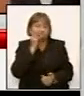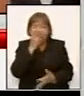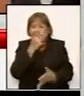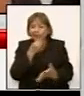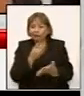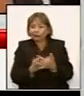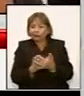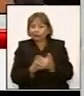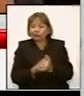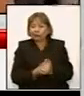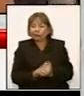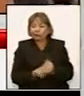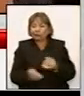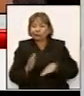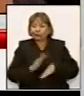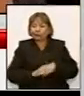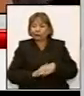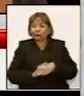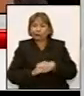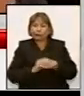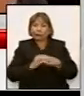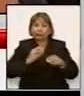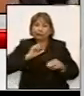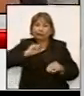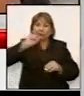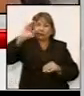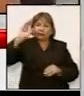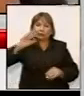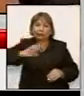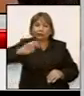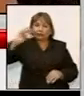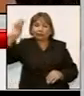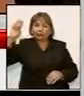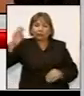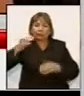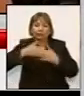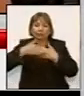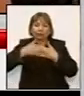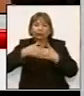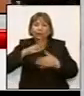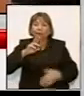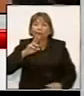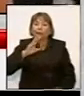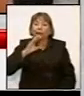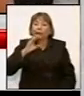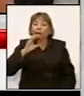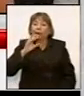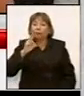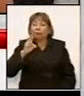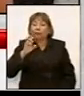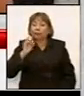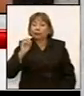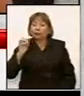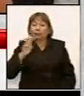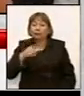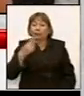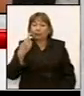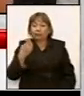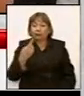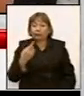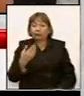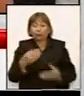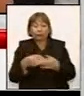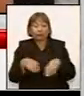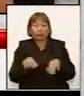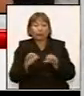especial, que se hizo sobre Cerro de Pasco, porque estamos ya camino al Bicentenario en el 2021, y es un polo importante del